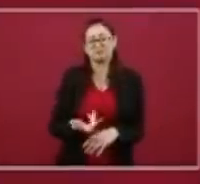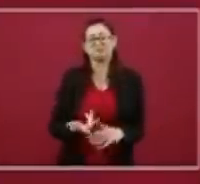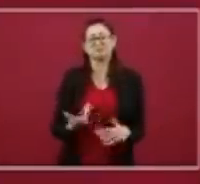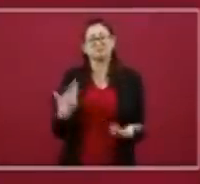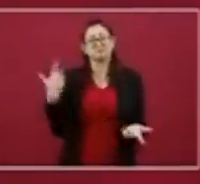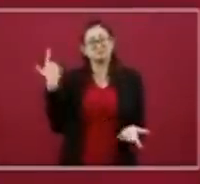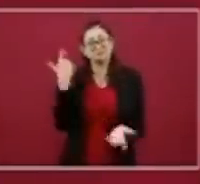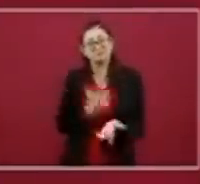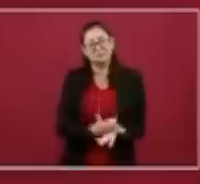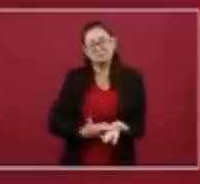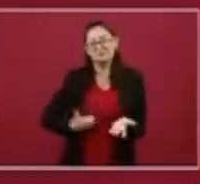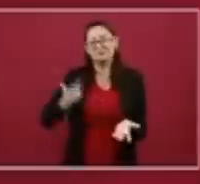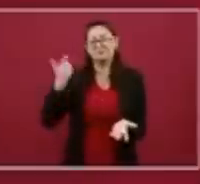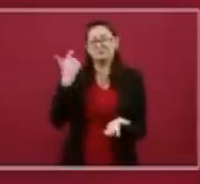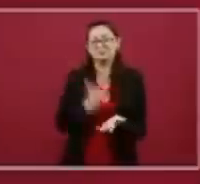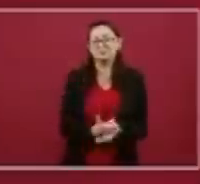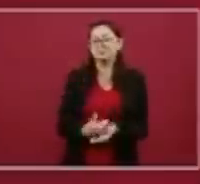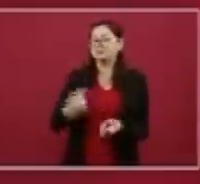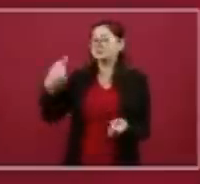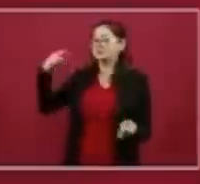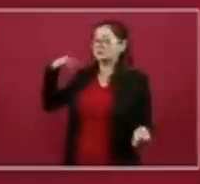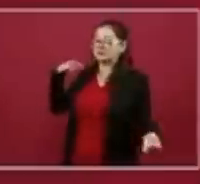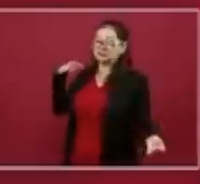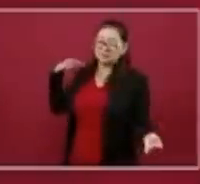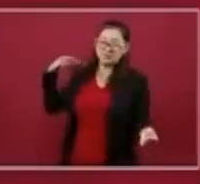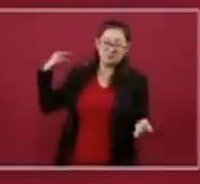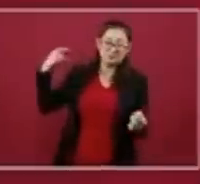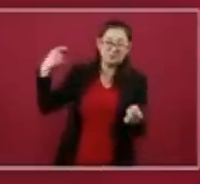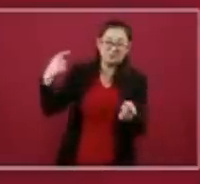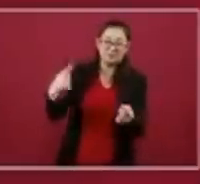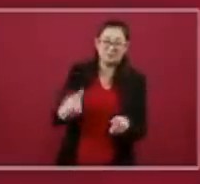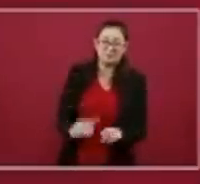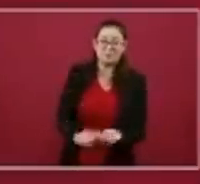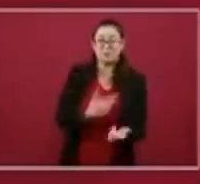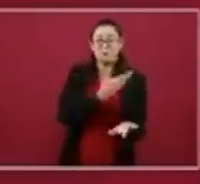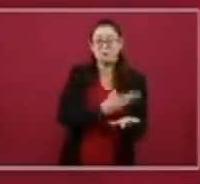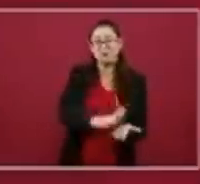pagado desde el gobierno de Zedillo a la fecha